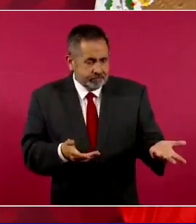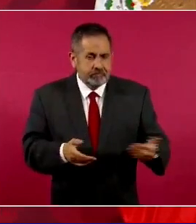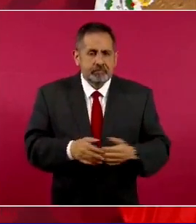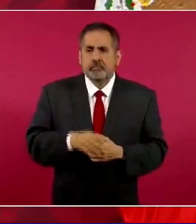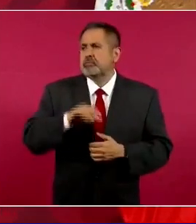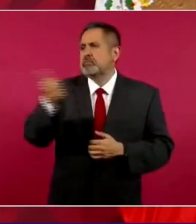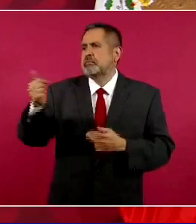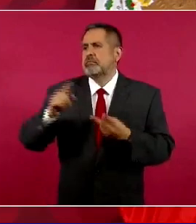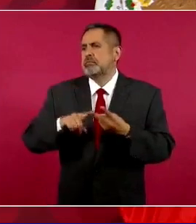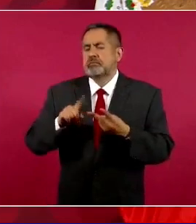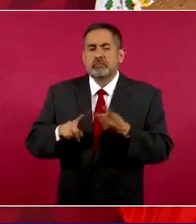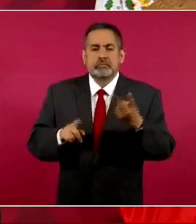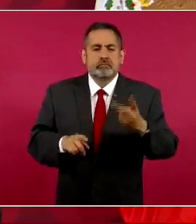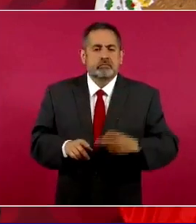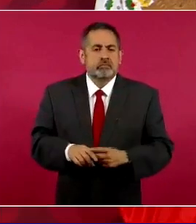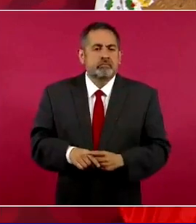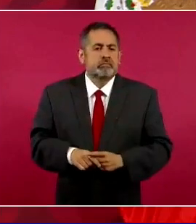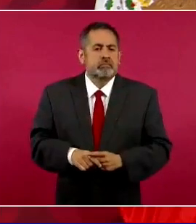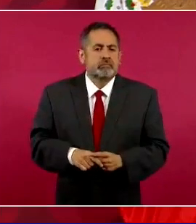Otro récord.